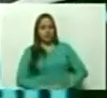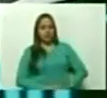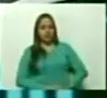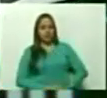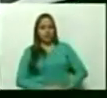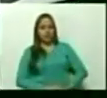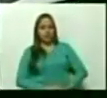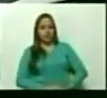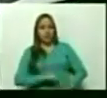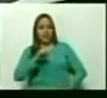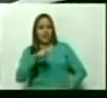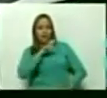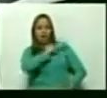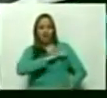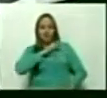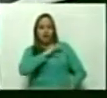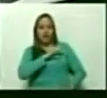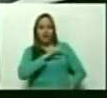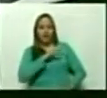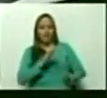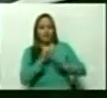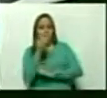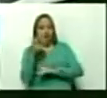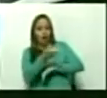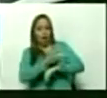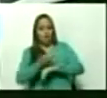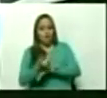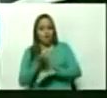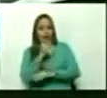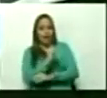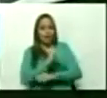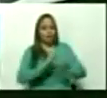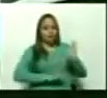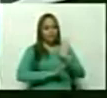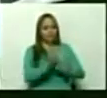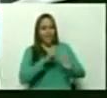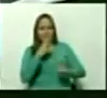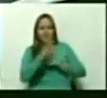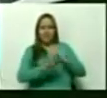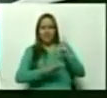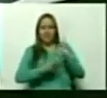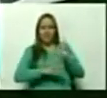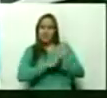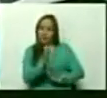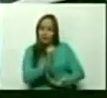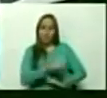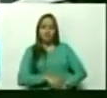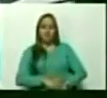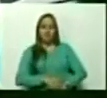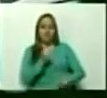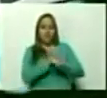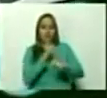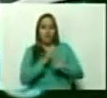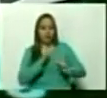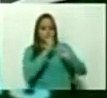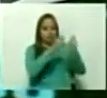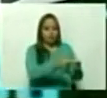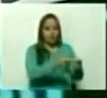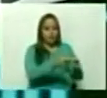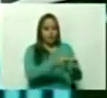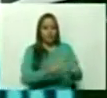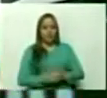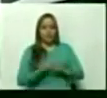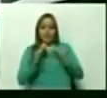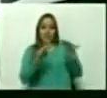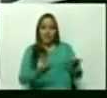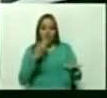el Consejo Federal de Gobierno, el cual nosotros, bueno, ya venimos desarrollando esa inversión enmarcada a las prioridades y potenciar, no